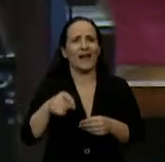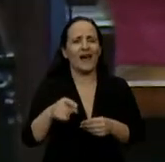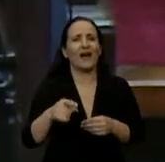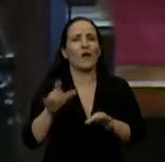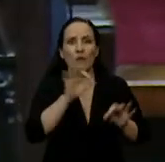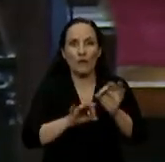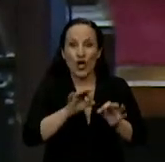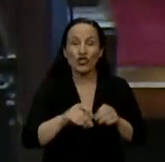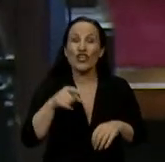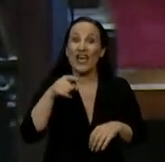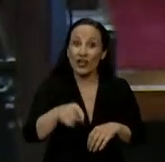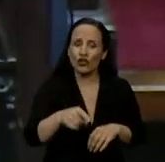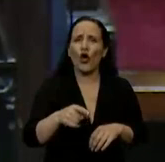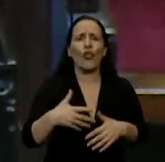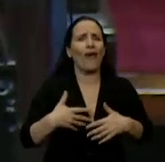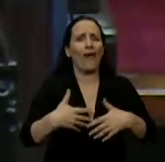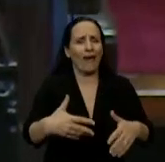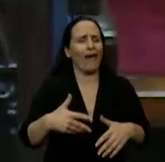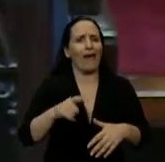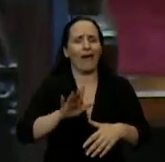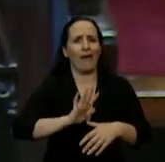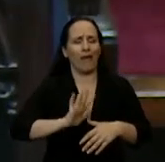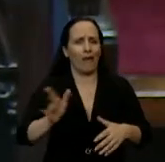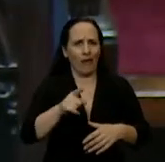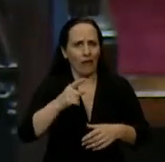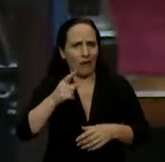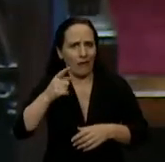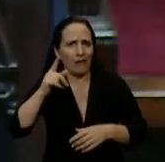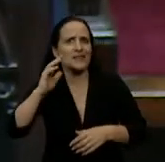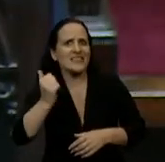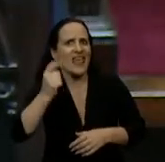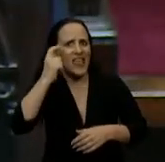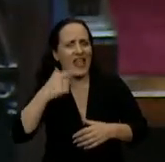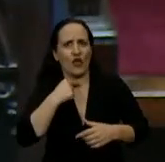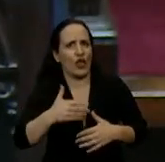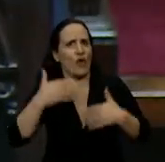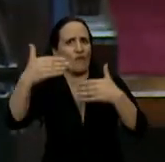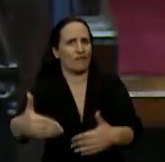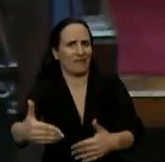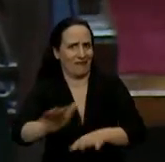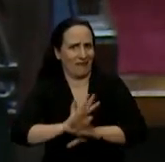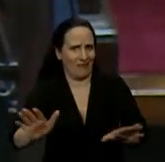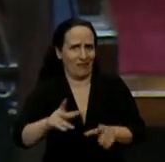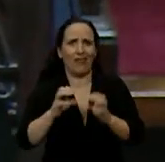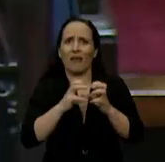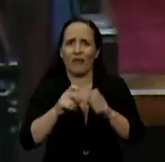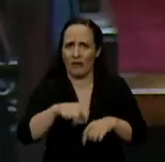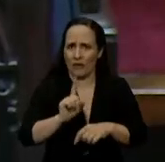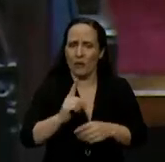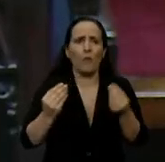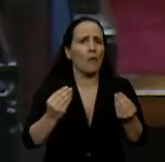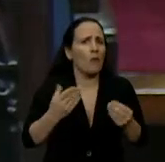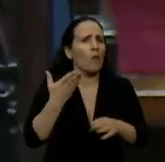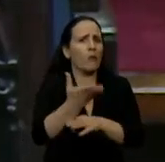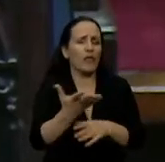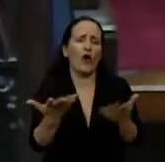del proyecto de interrupción voluntaria del embarazo hasta después del 6 de enero del 2021. El motivo de la moción,